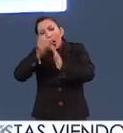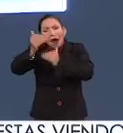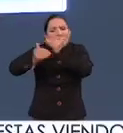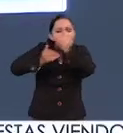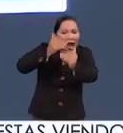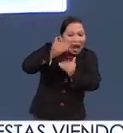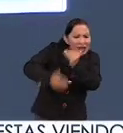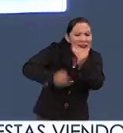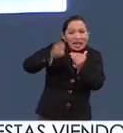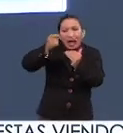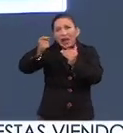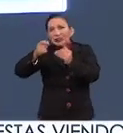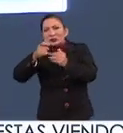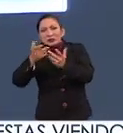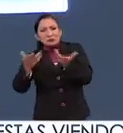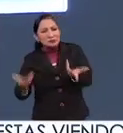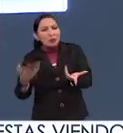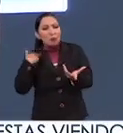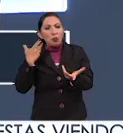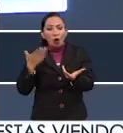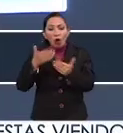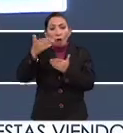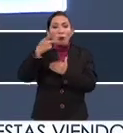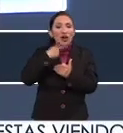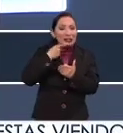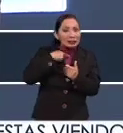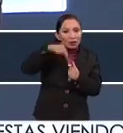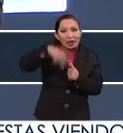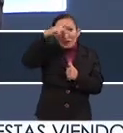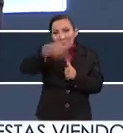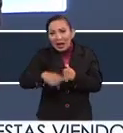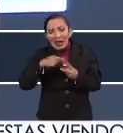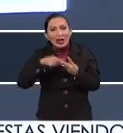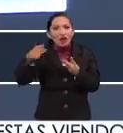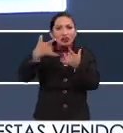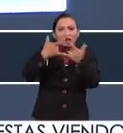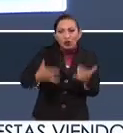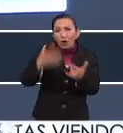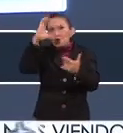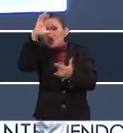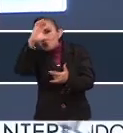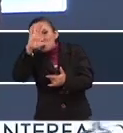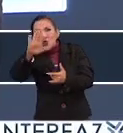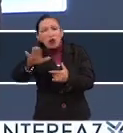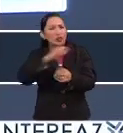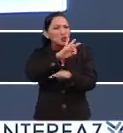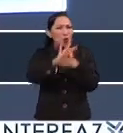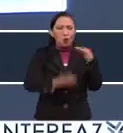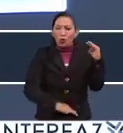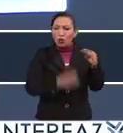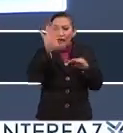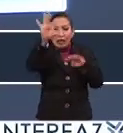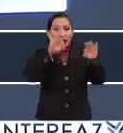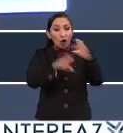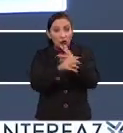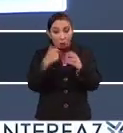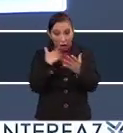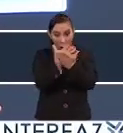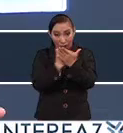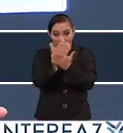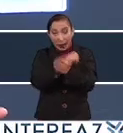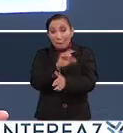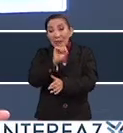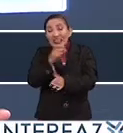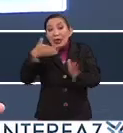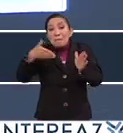avance, el progreso político de nuestro país, histórico, cultural, etcétera. Y a través de una colección de más